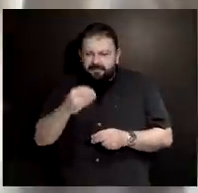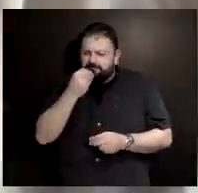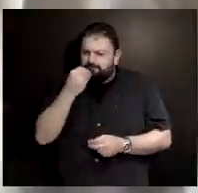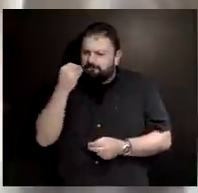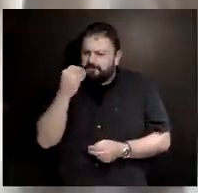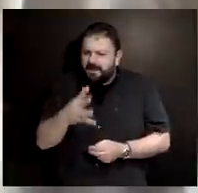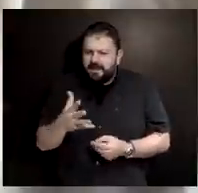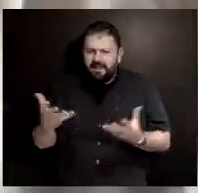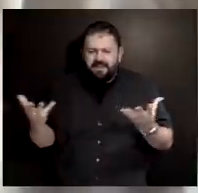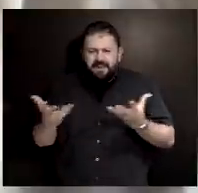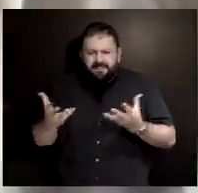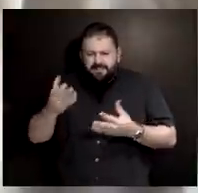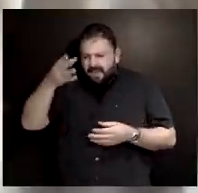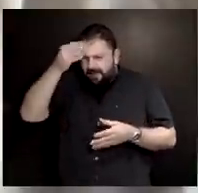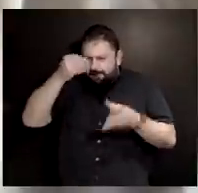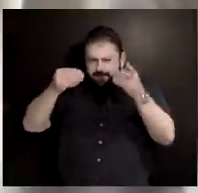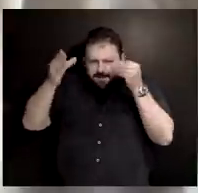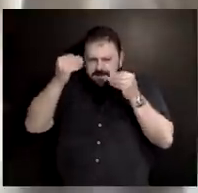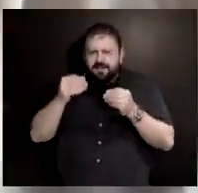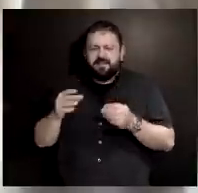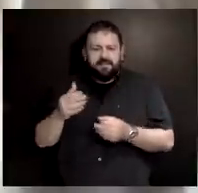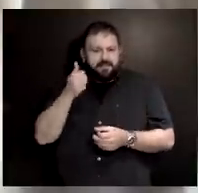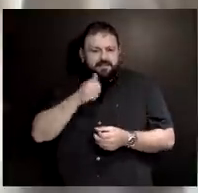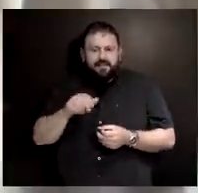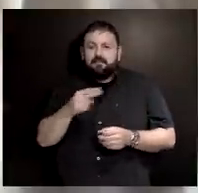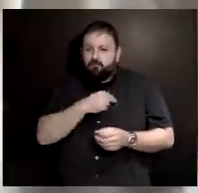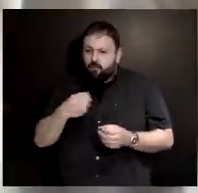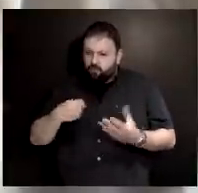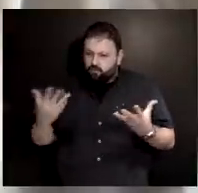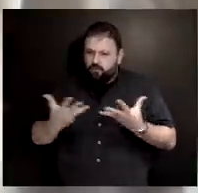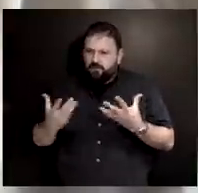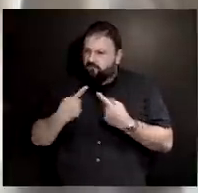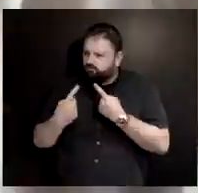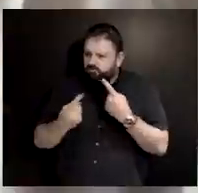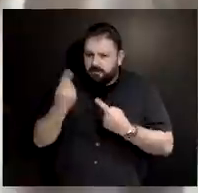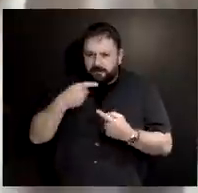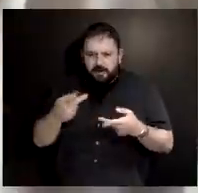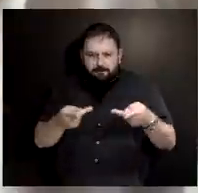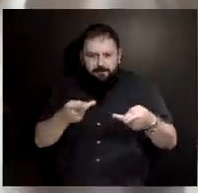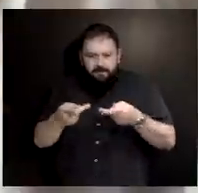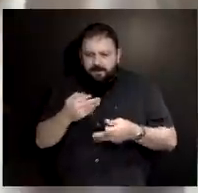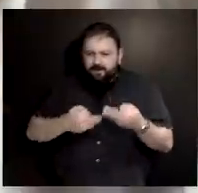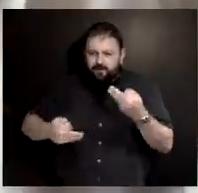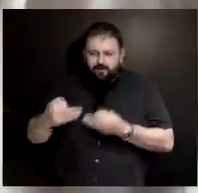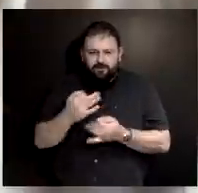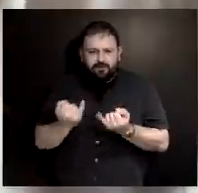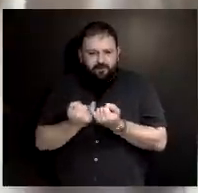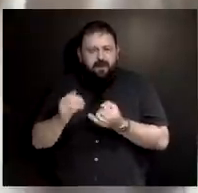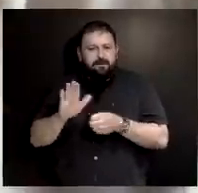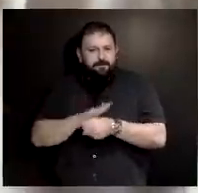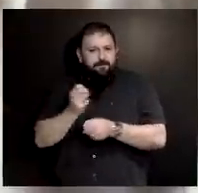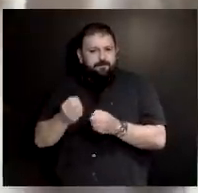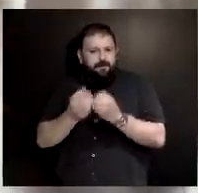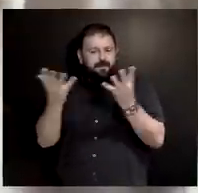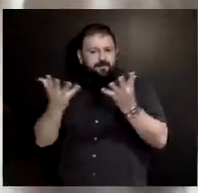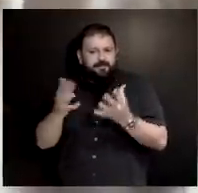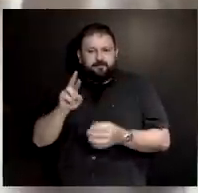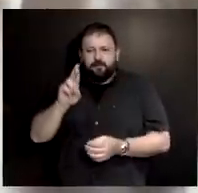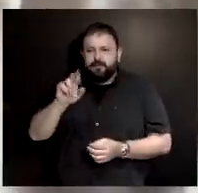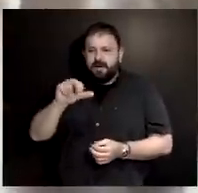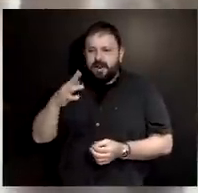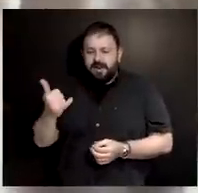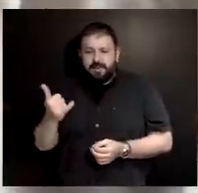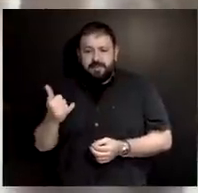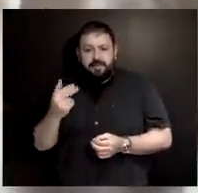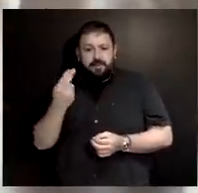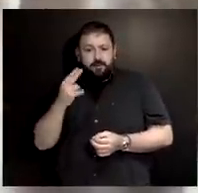de aprendizaje y de adaptación la que logramos, y culminó, por supuesto, con una saga de rallies increíble. Hoy, noviembre y